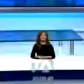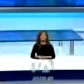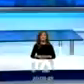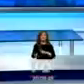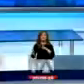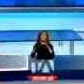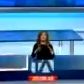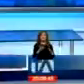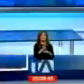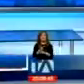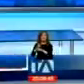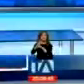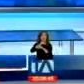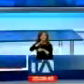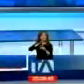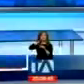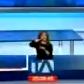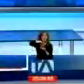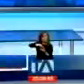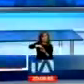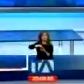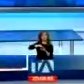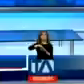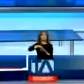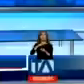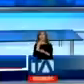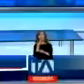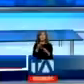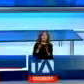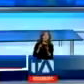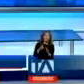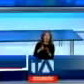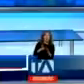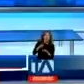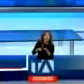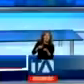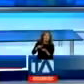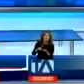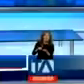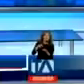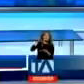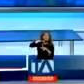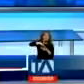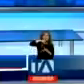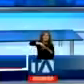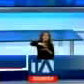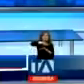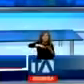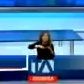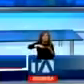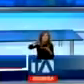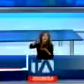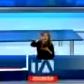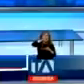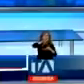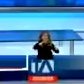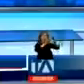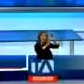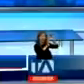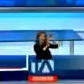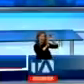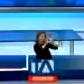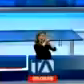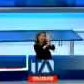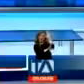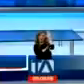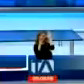Mientras el Consejo Electoral define la forma de contabilizar los votos nulos en la elección de consejeros de participación, por la vía constitucional